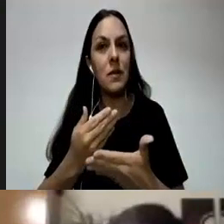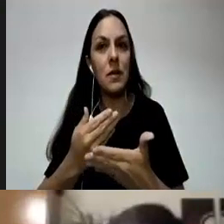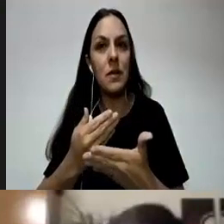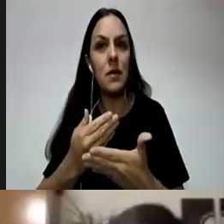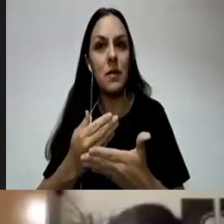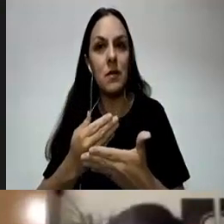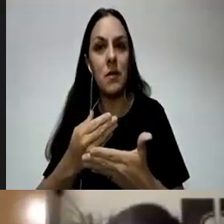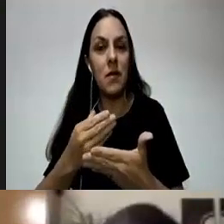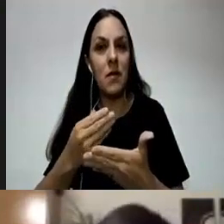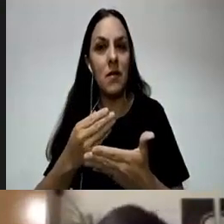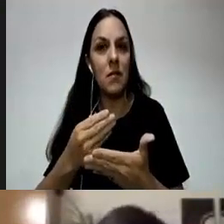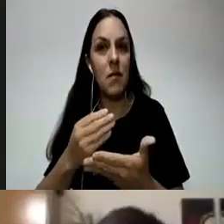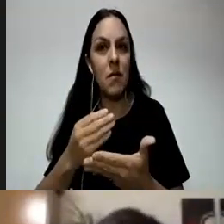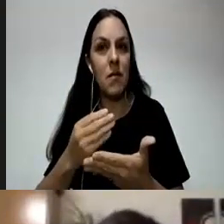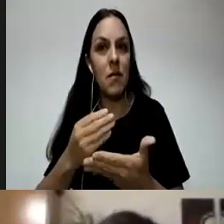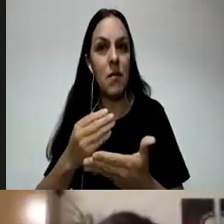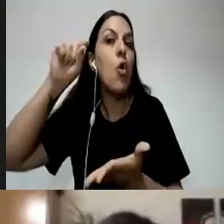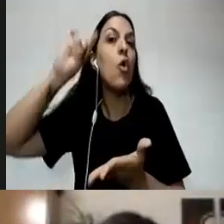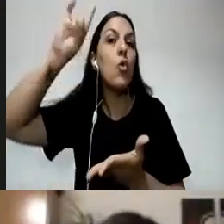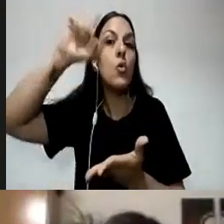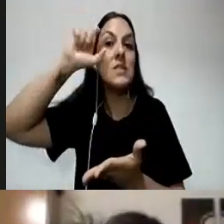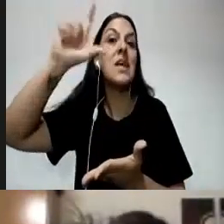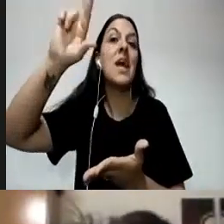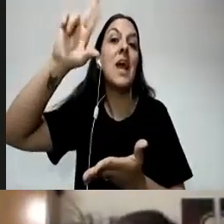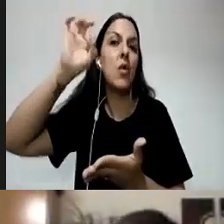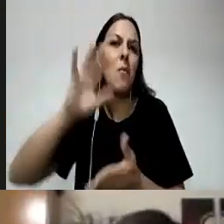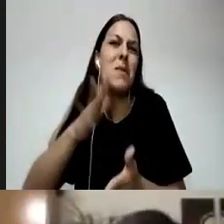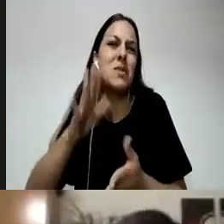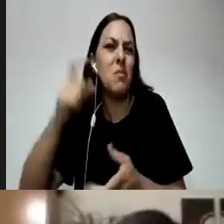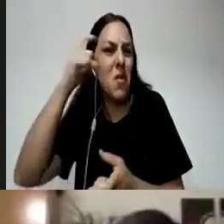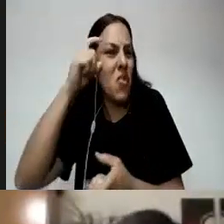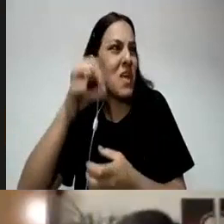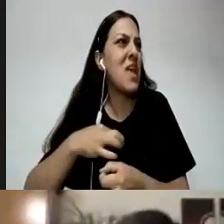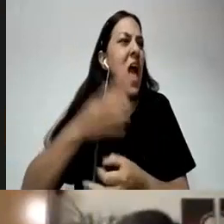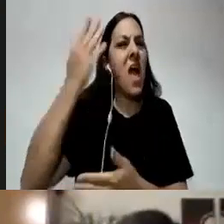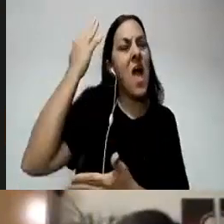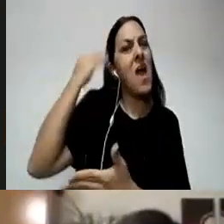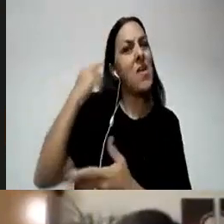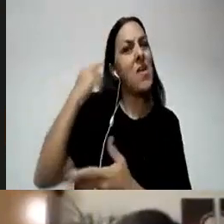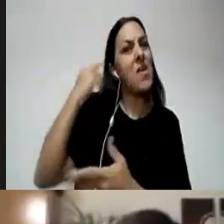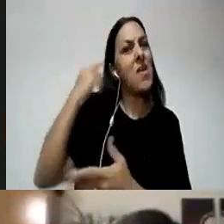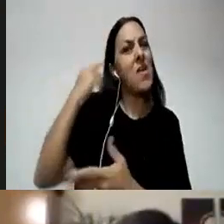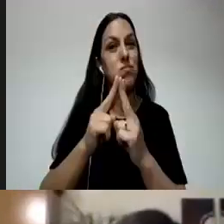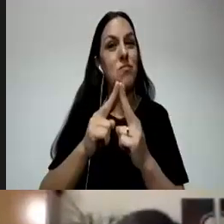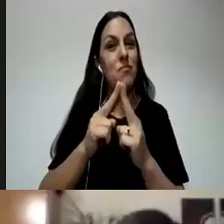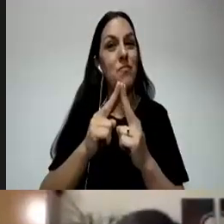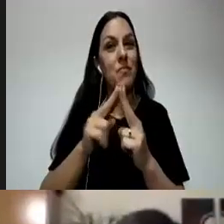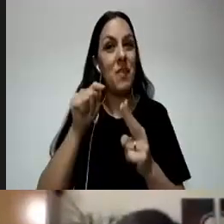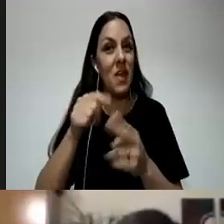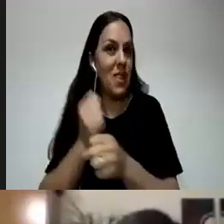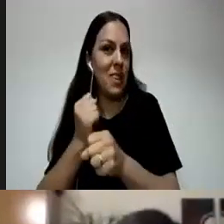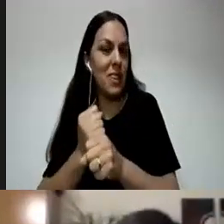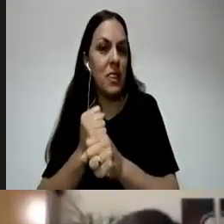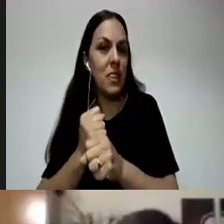conozco desde hace más de 10 años y que forma parte muy importante de las actividades del Colegio